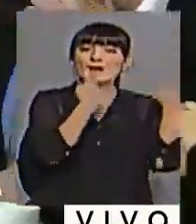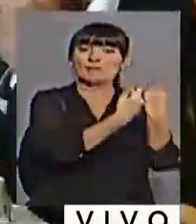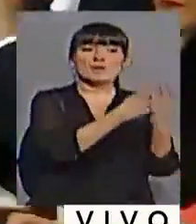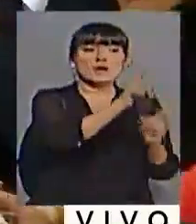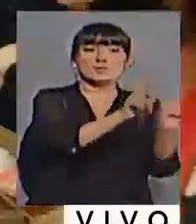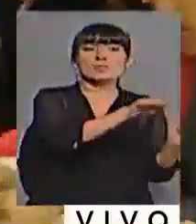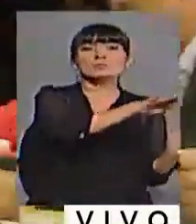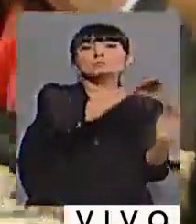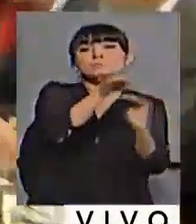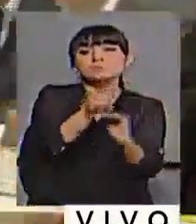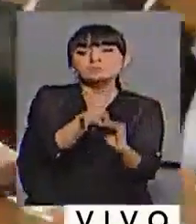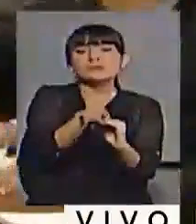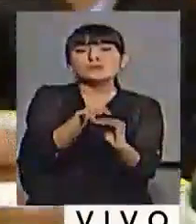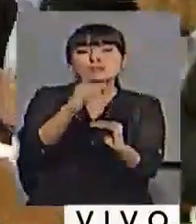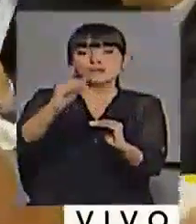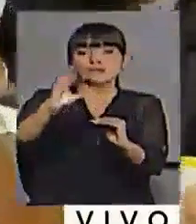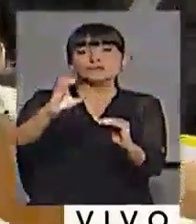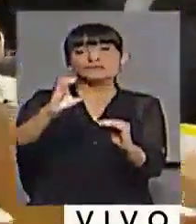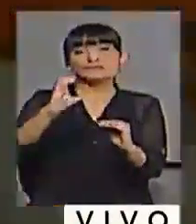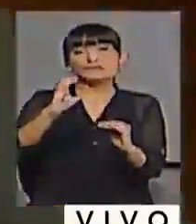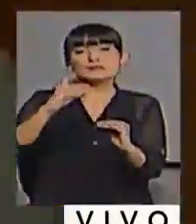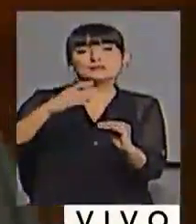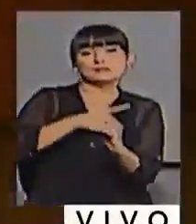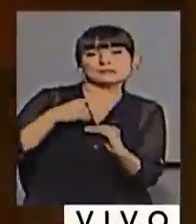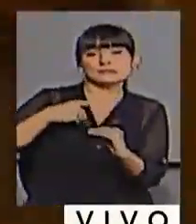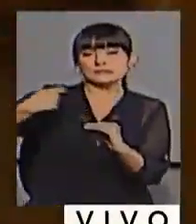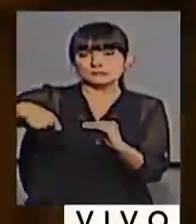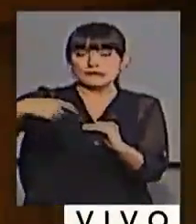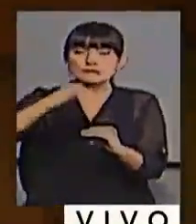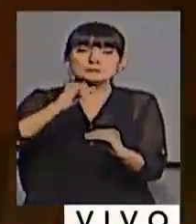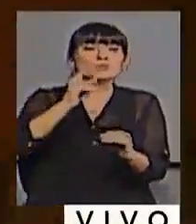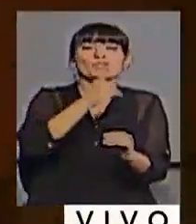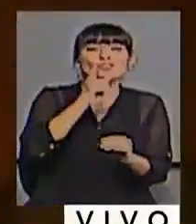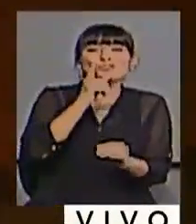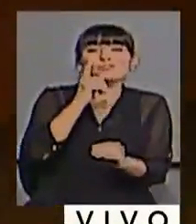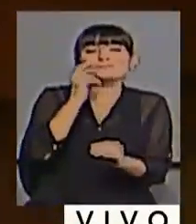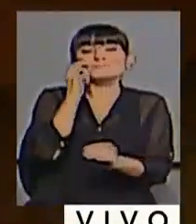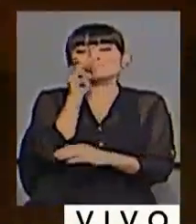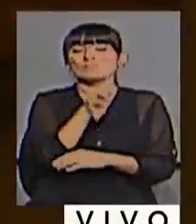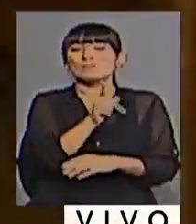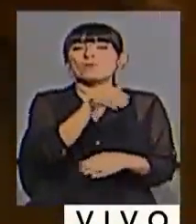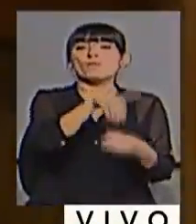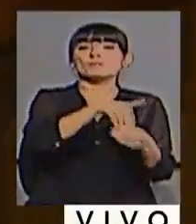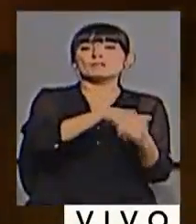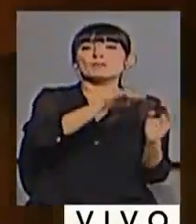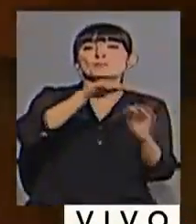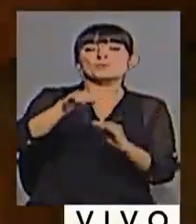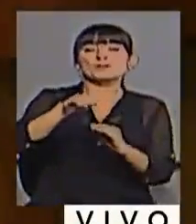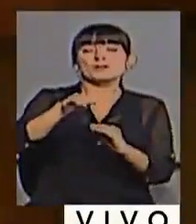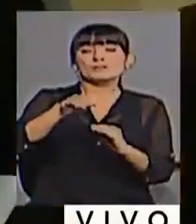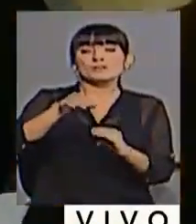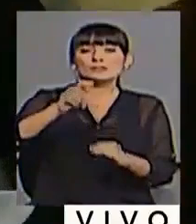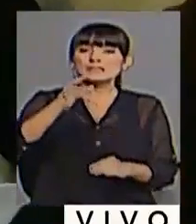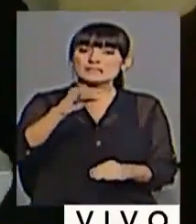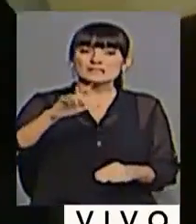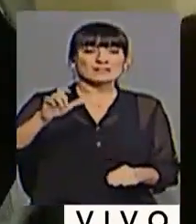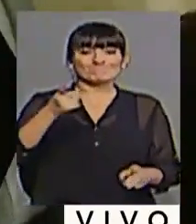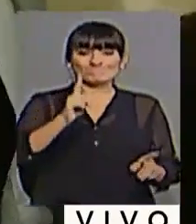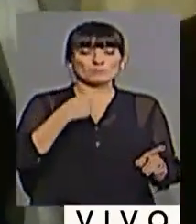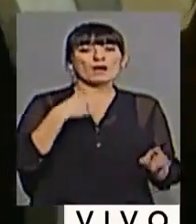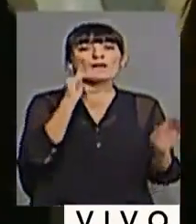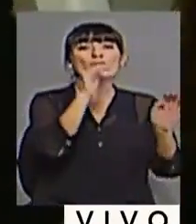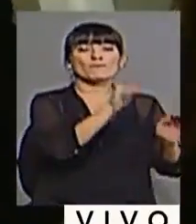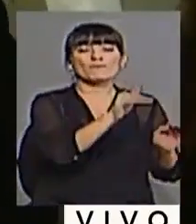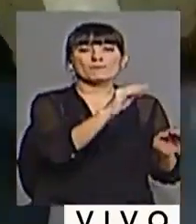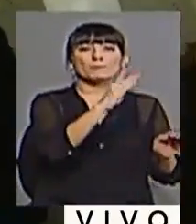por el PC en una parlamentaria, pero yo no los veo votando por Guille, yo los veo votando por la Beatriz Sánchez. La gracia que tiene la Beatriz Sánchez es que es capaz